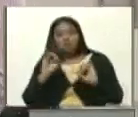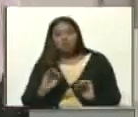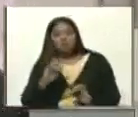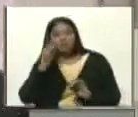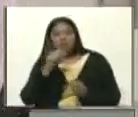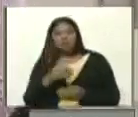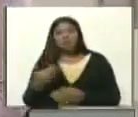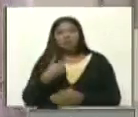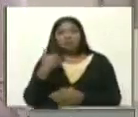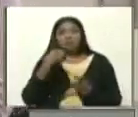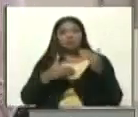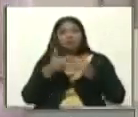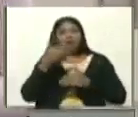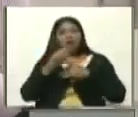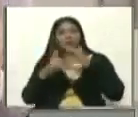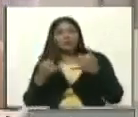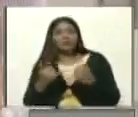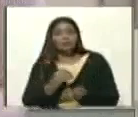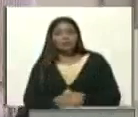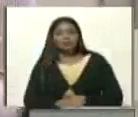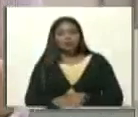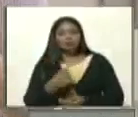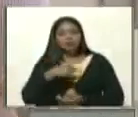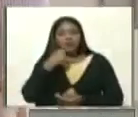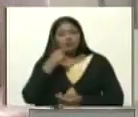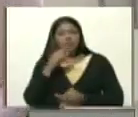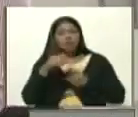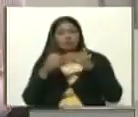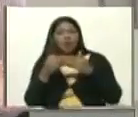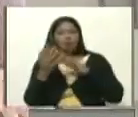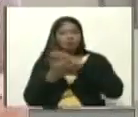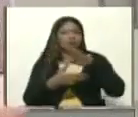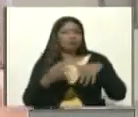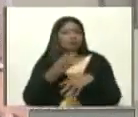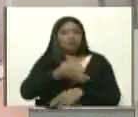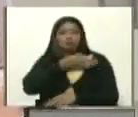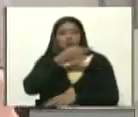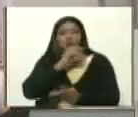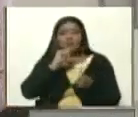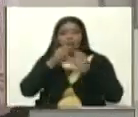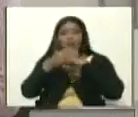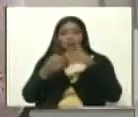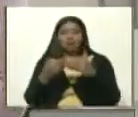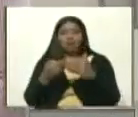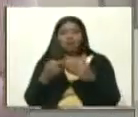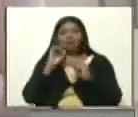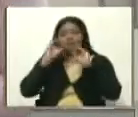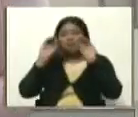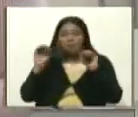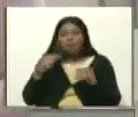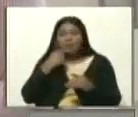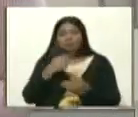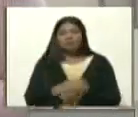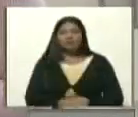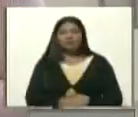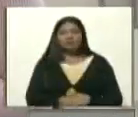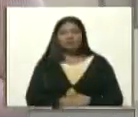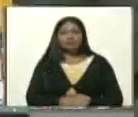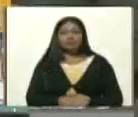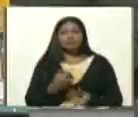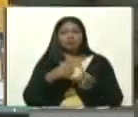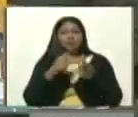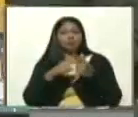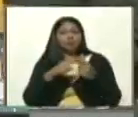un sufrimiento mayor en donde entonces generaran un estallido social y lograr un cambio de régimen, como ellos lo llaman. Miren, entonces